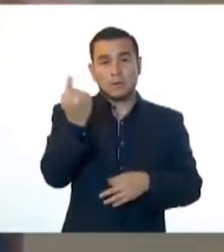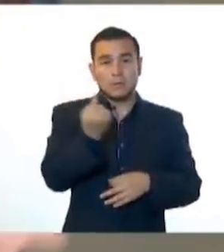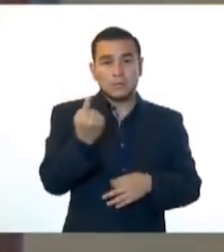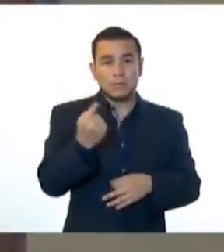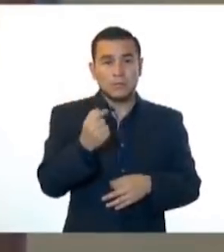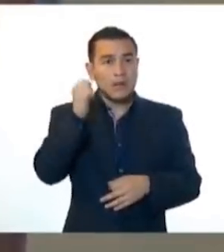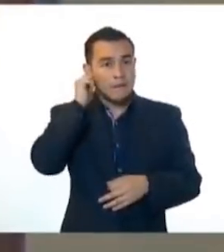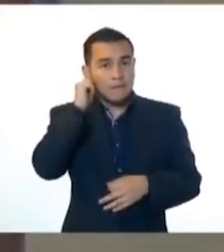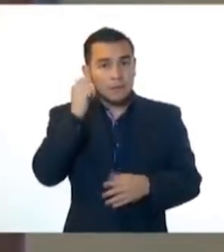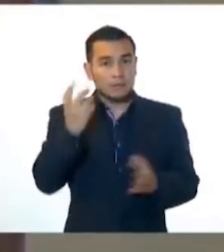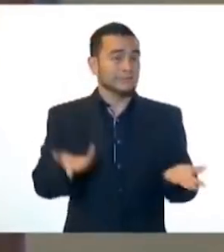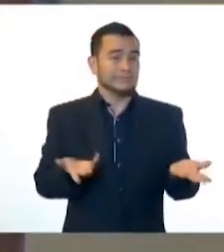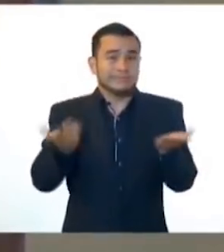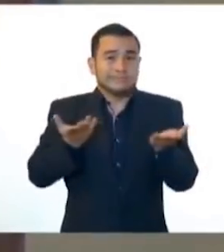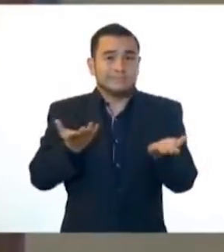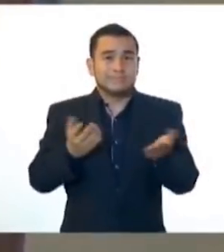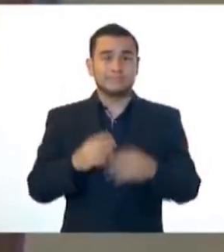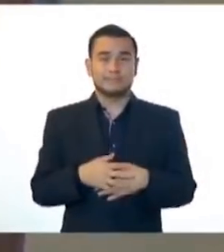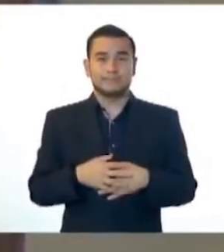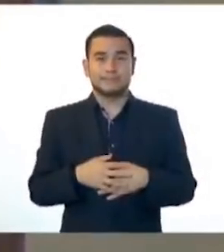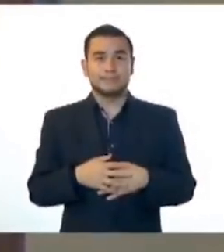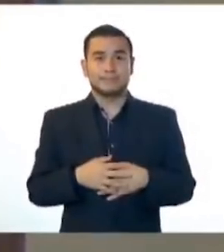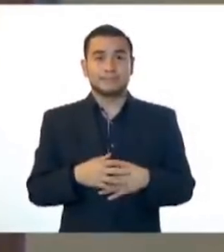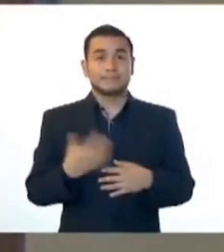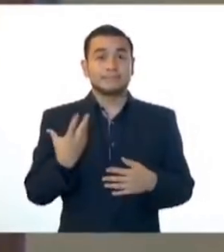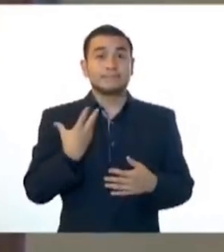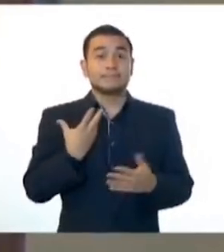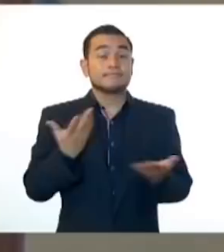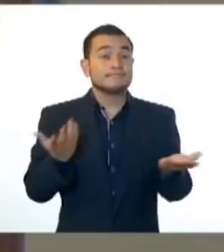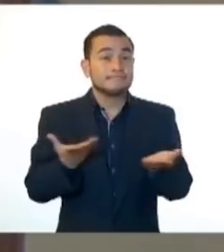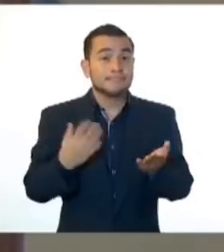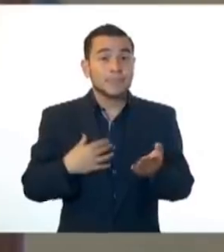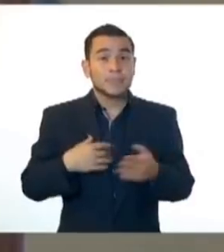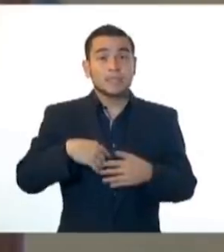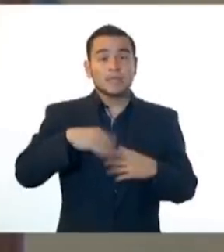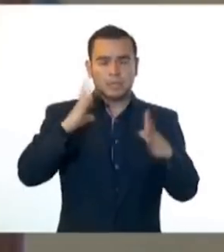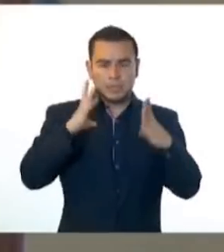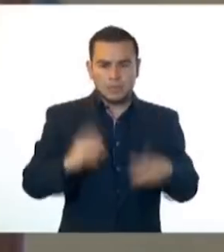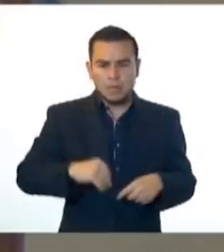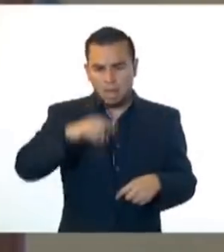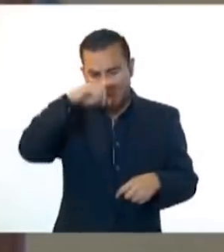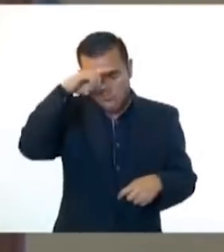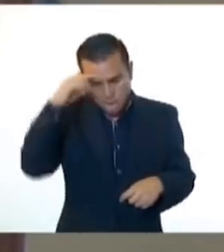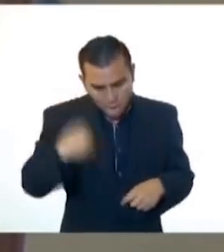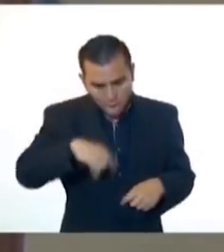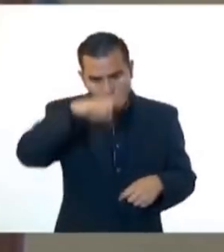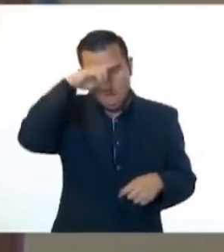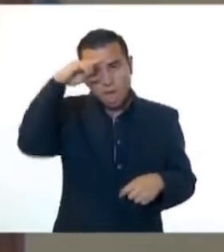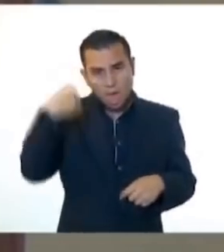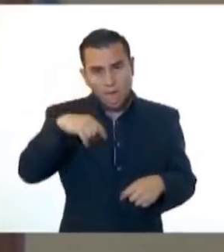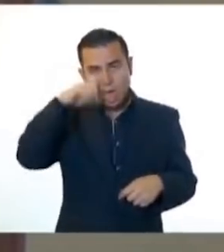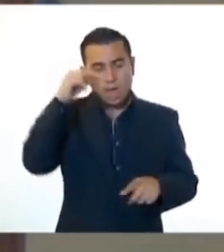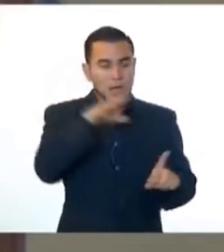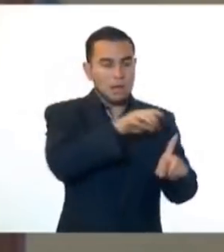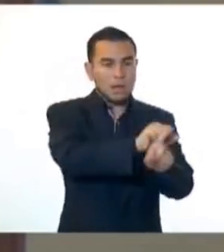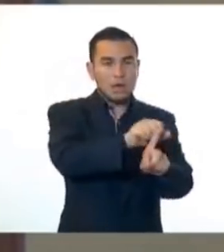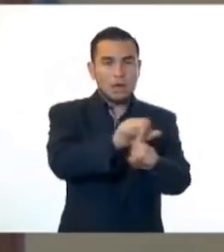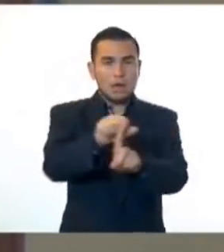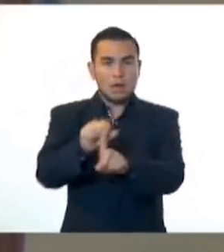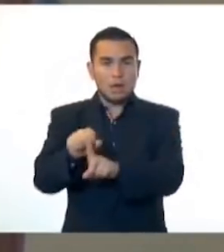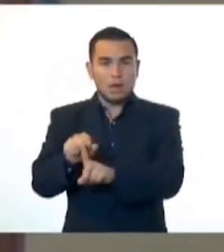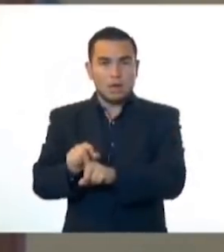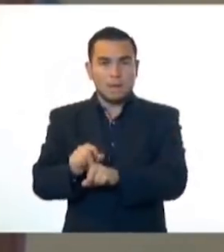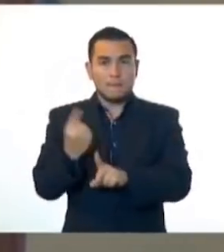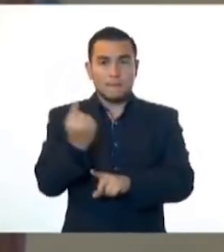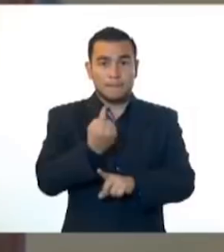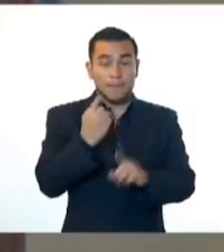de mi abuelita que ya falleció. Entonces, el gobierno ha hecho una labor titánica para identificar a las personas y tratar de que no se duplique y que en